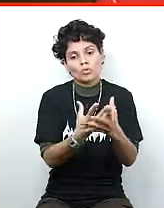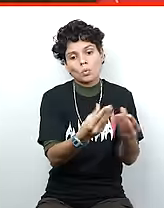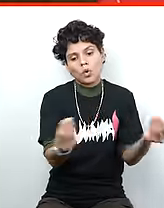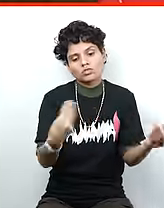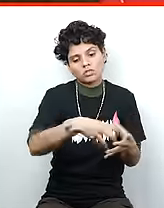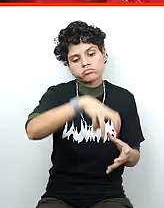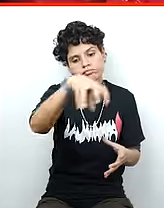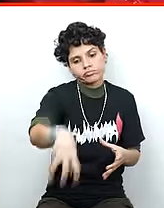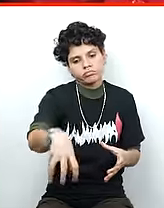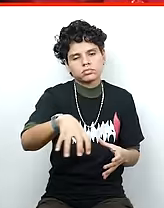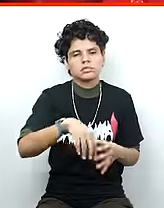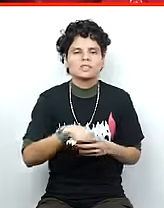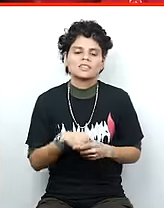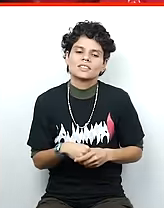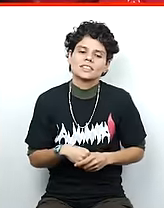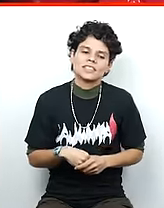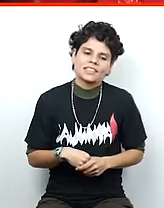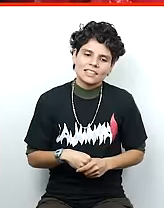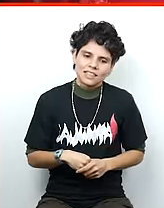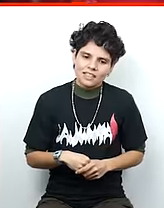Sí,